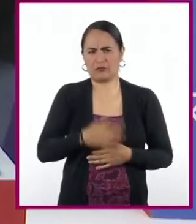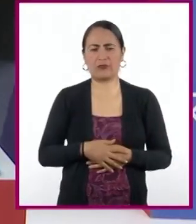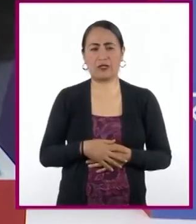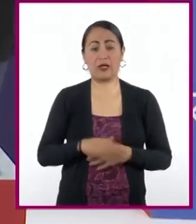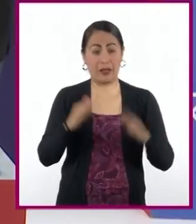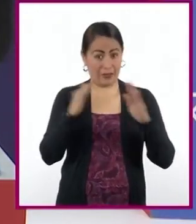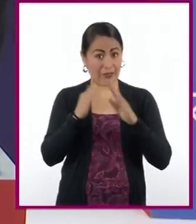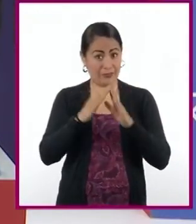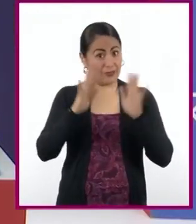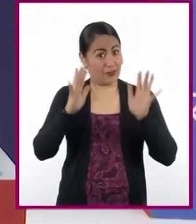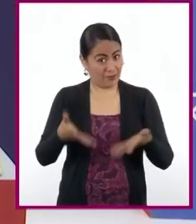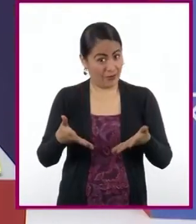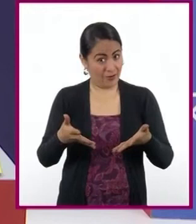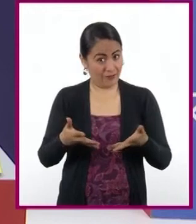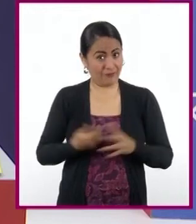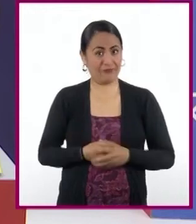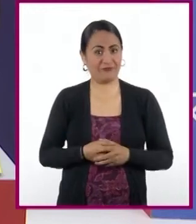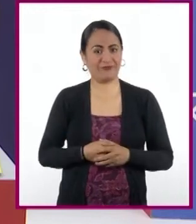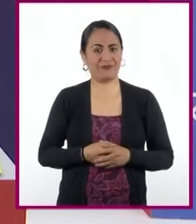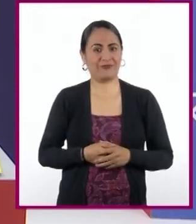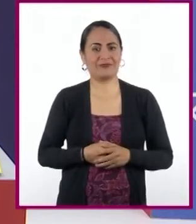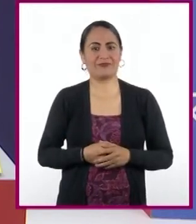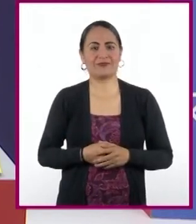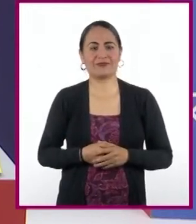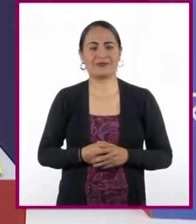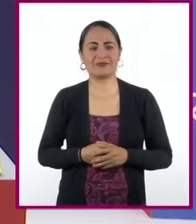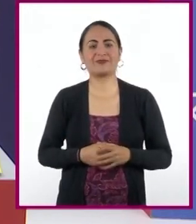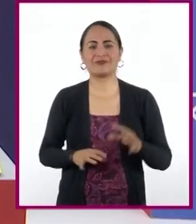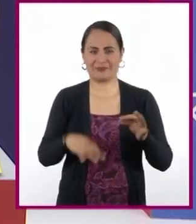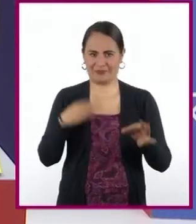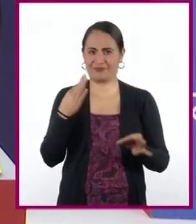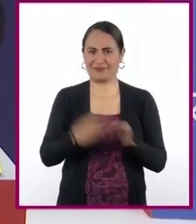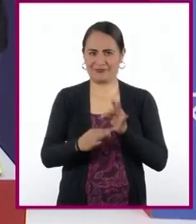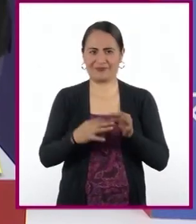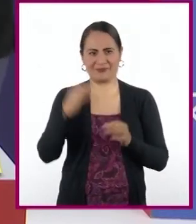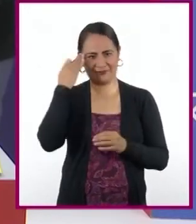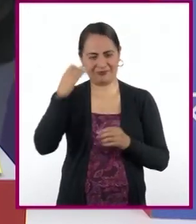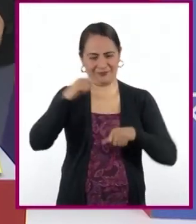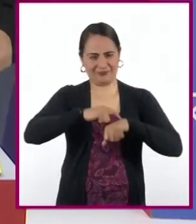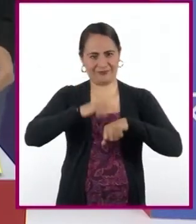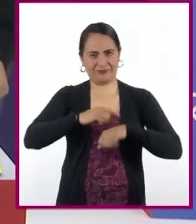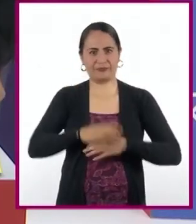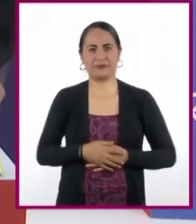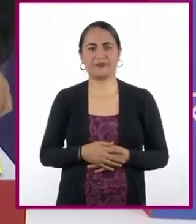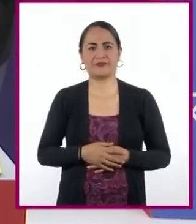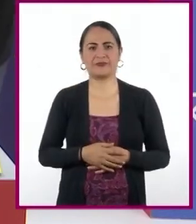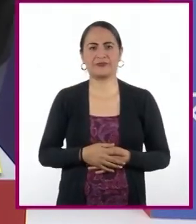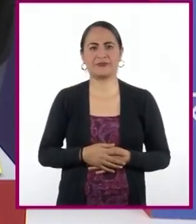casa? ¿Listos para la última ronda? Listos. Corre tiempo.